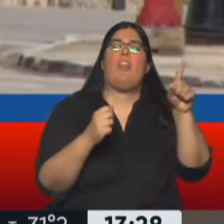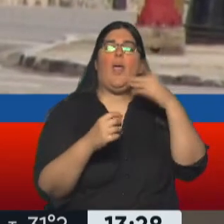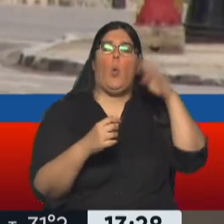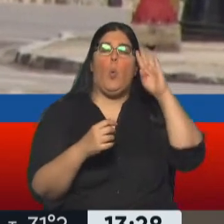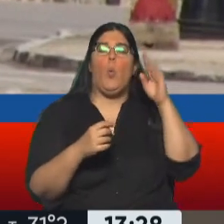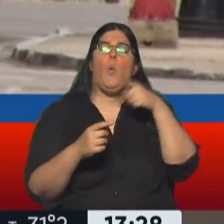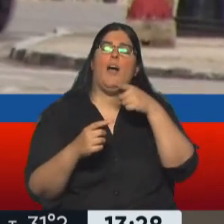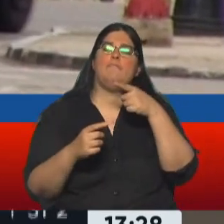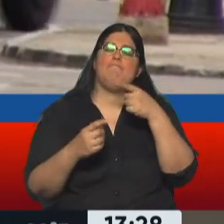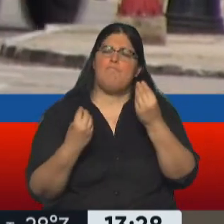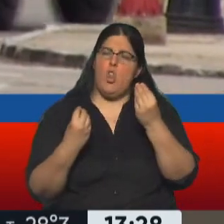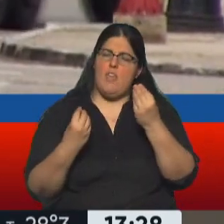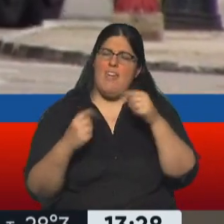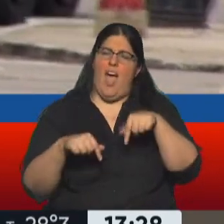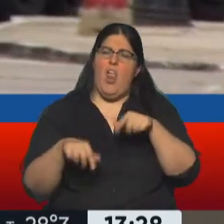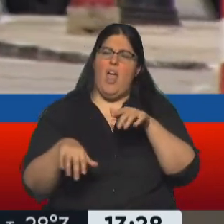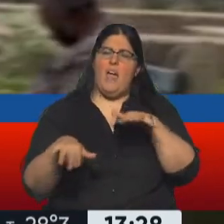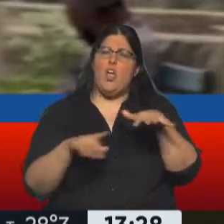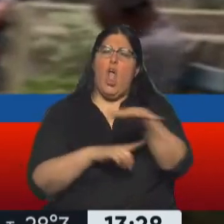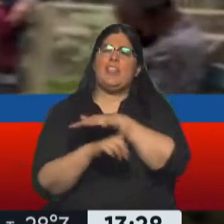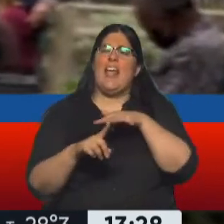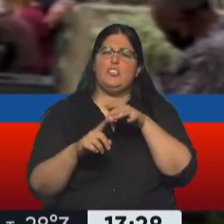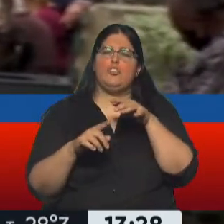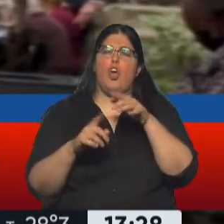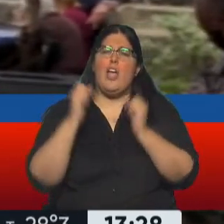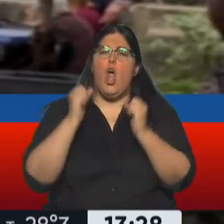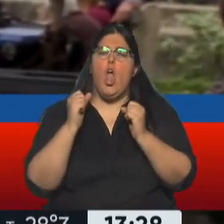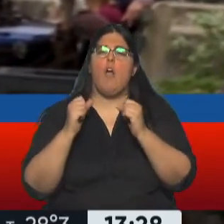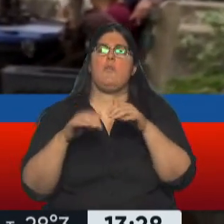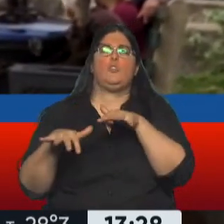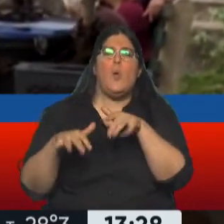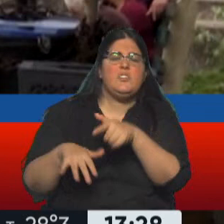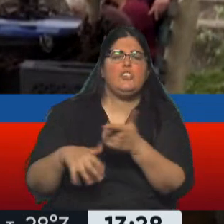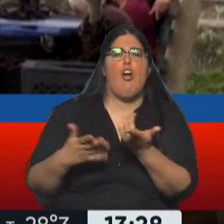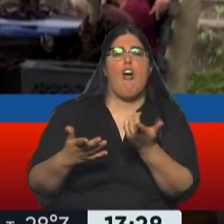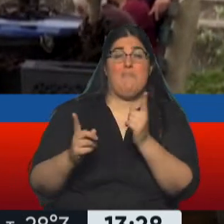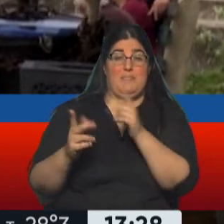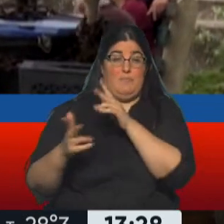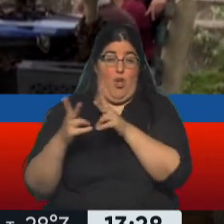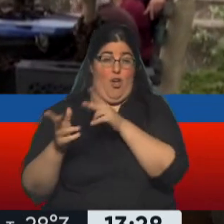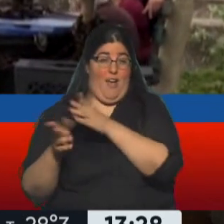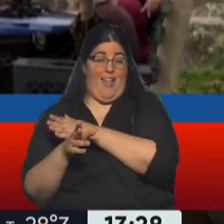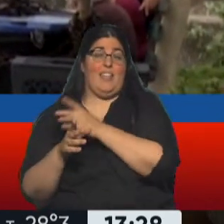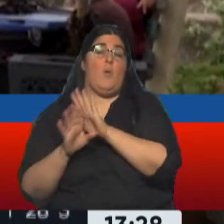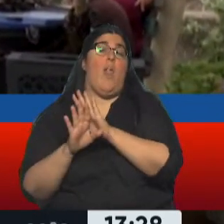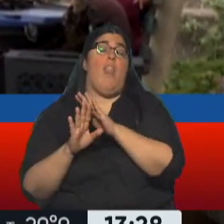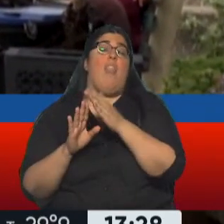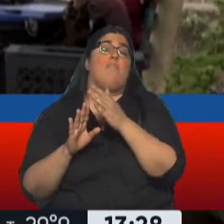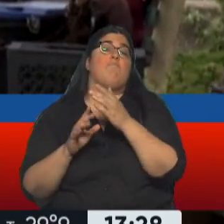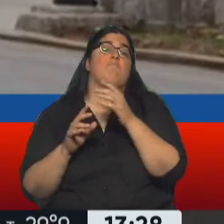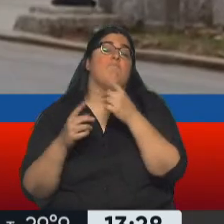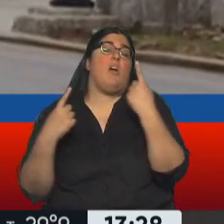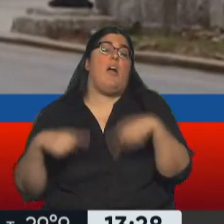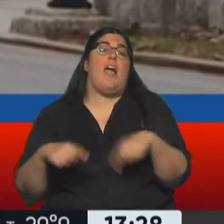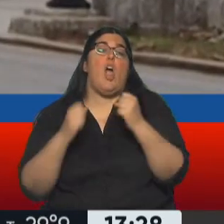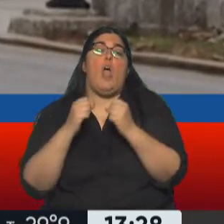contexto donde también tenés toda esta situación económica que estábamos marcando recién, externa, ¿no? Son elementos también externos que